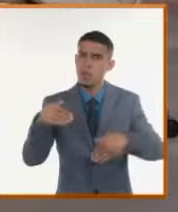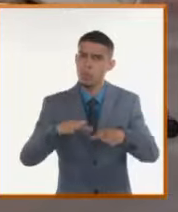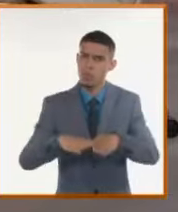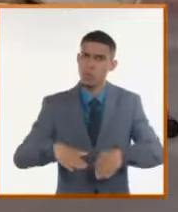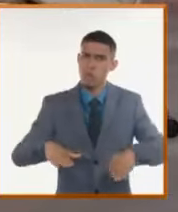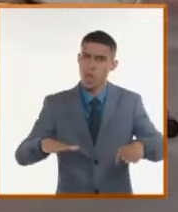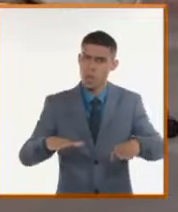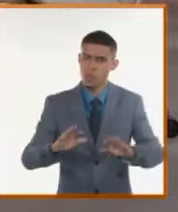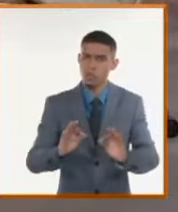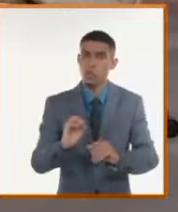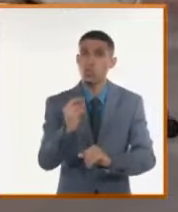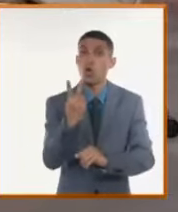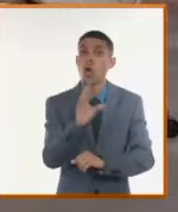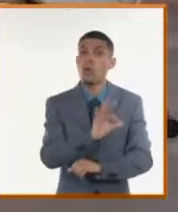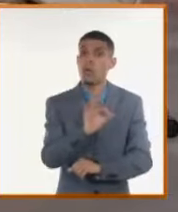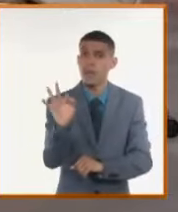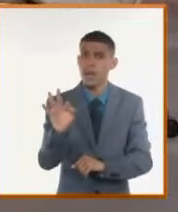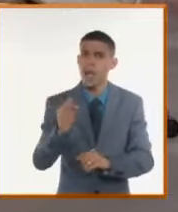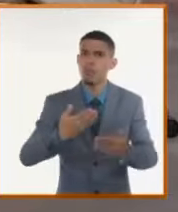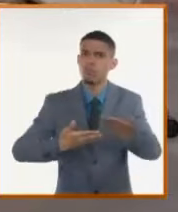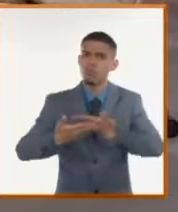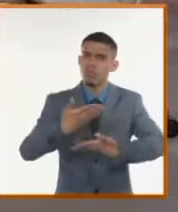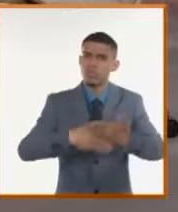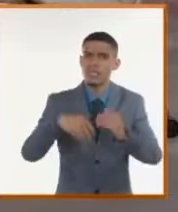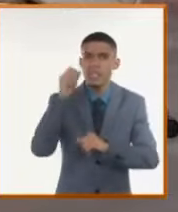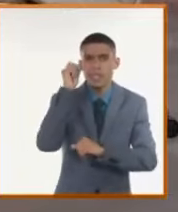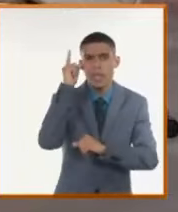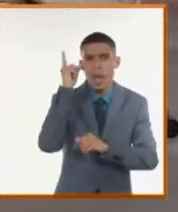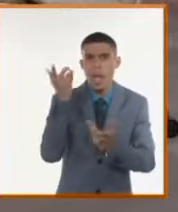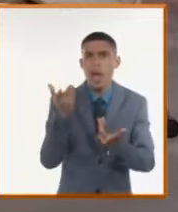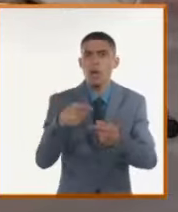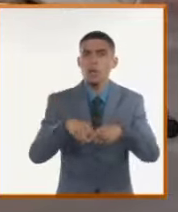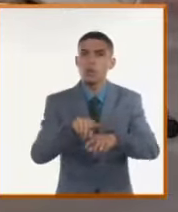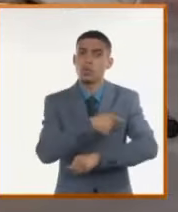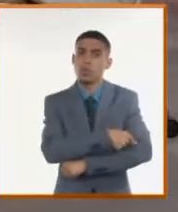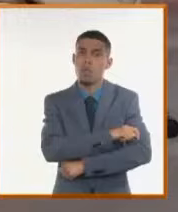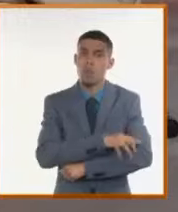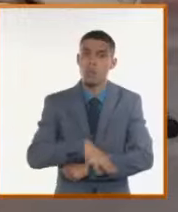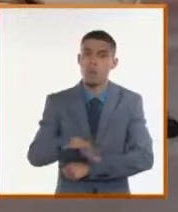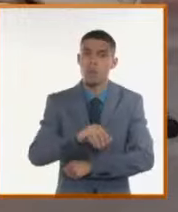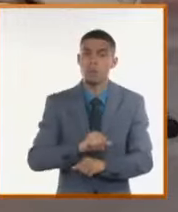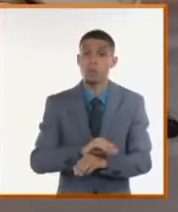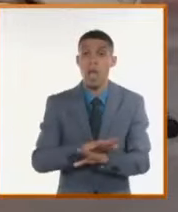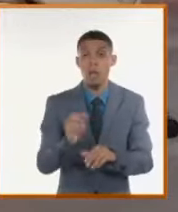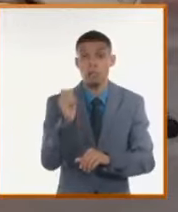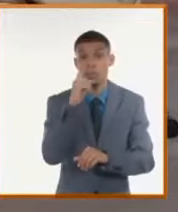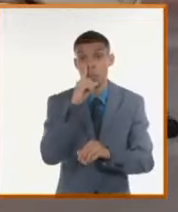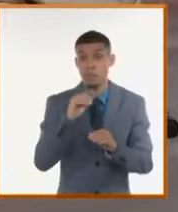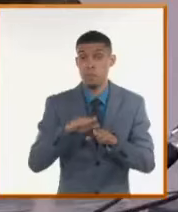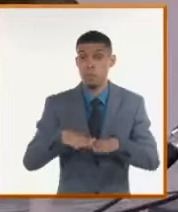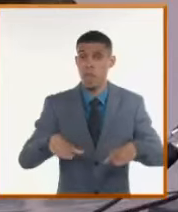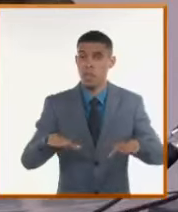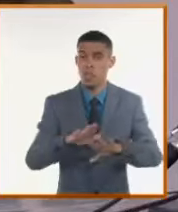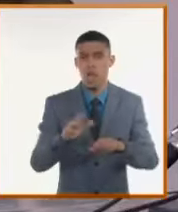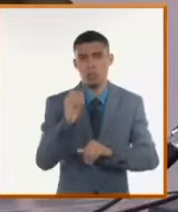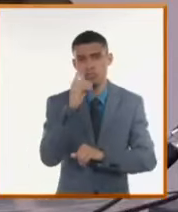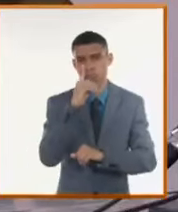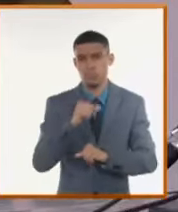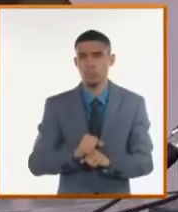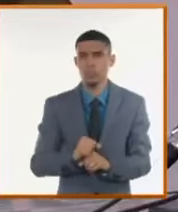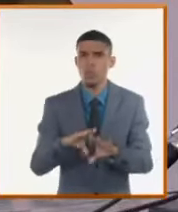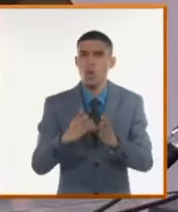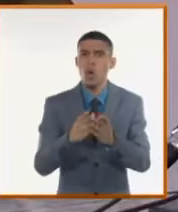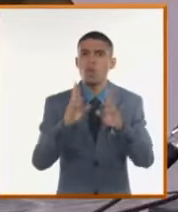nosotros en estos dos días de intercambio con nuestro pueblo y despedirme de esta mesa redonda dedicada al